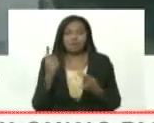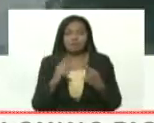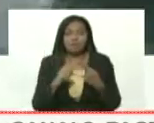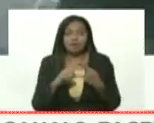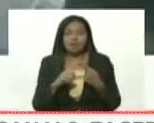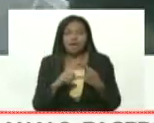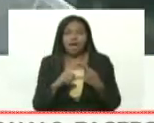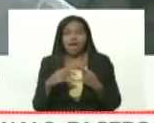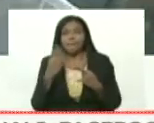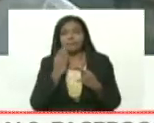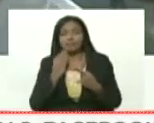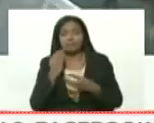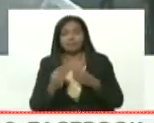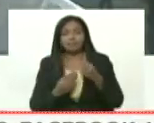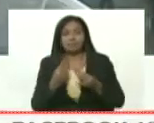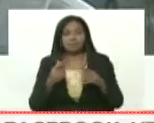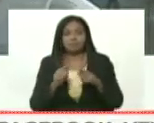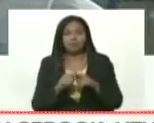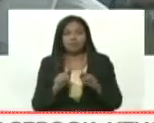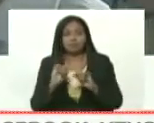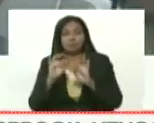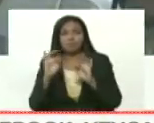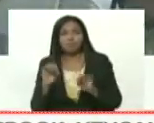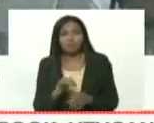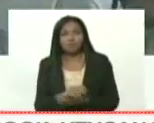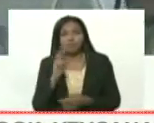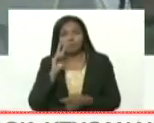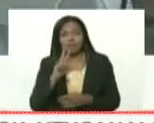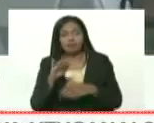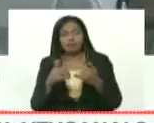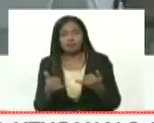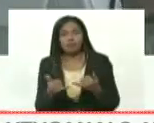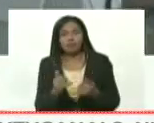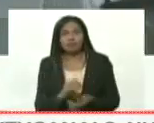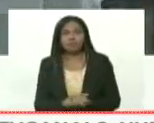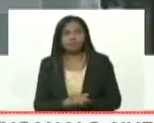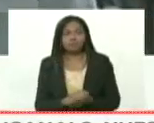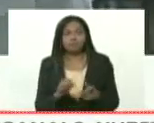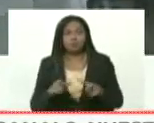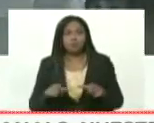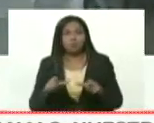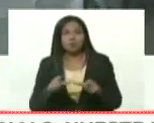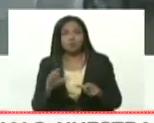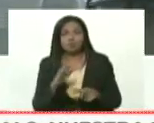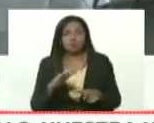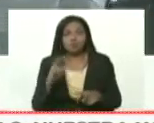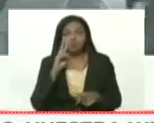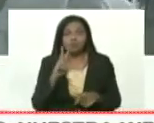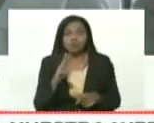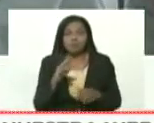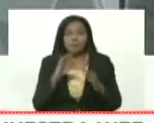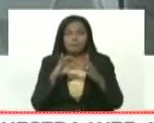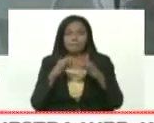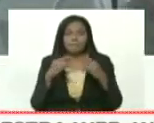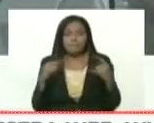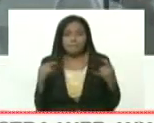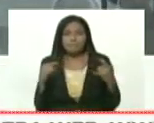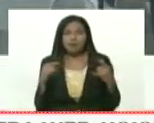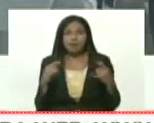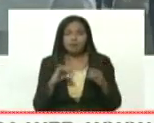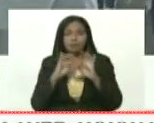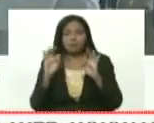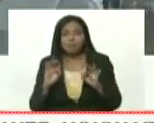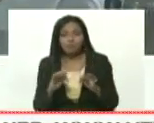El primer experimento que realizamos fue ese que ve allá, que es el de la plancha, en el cual veíamos la estructura polimórfica